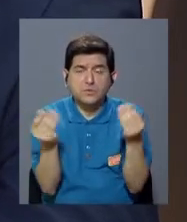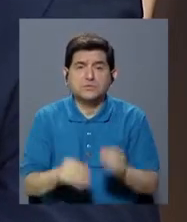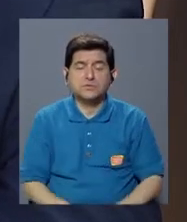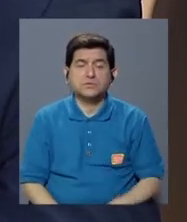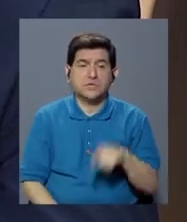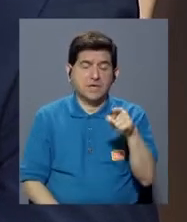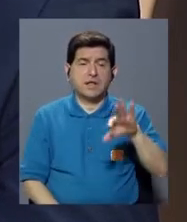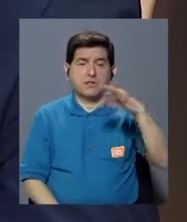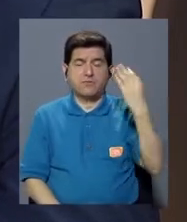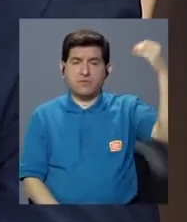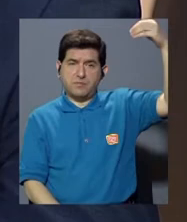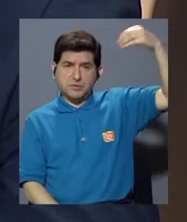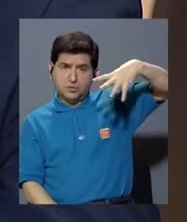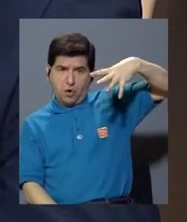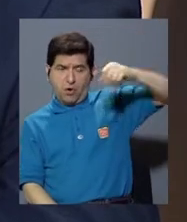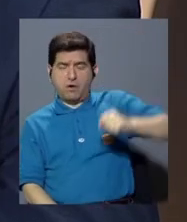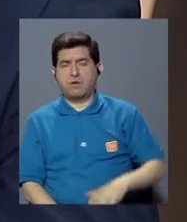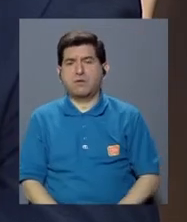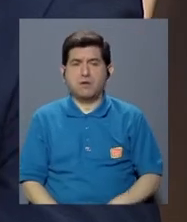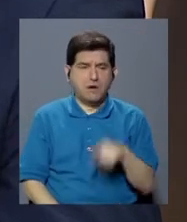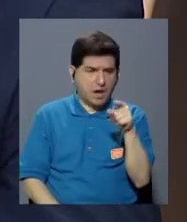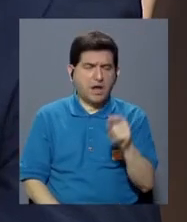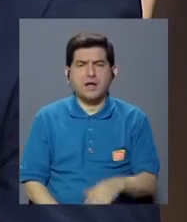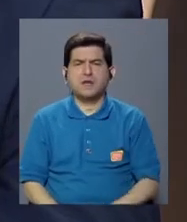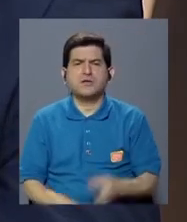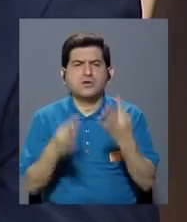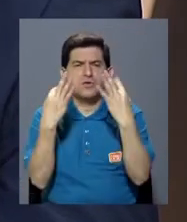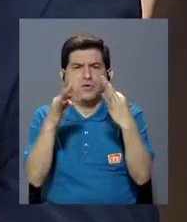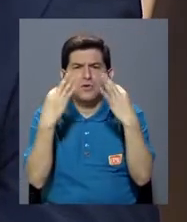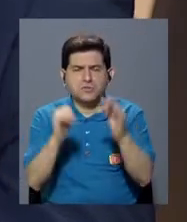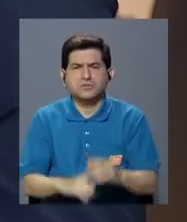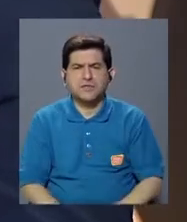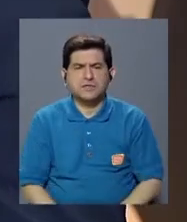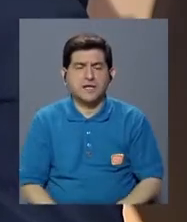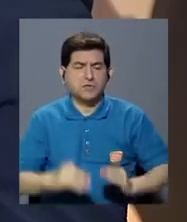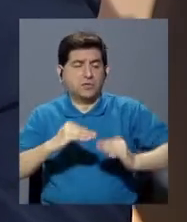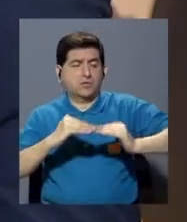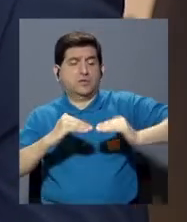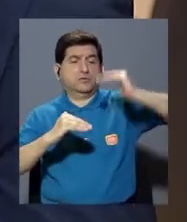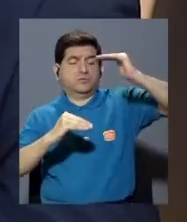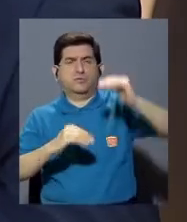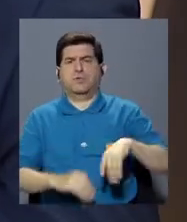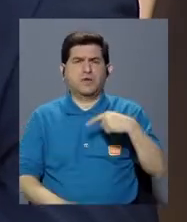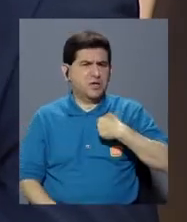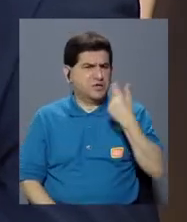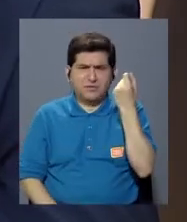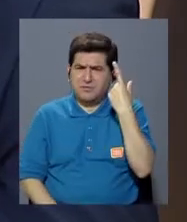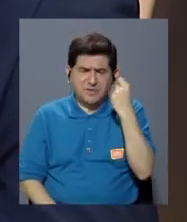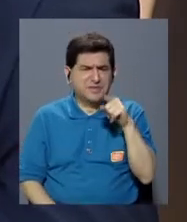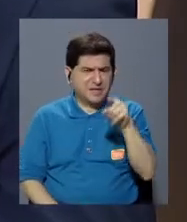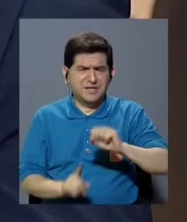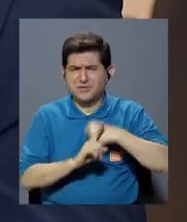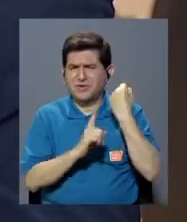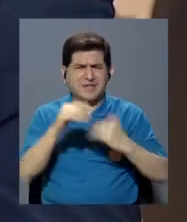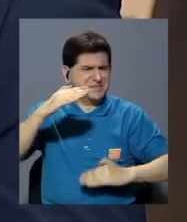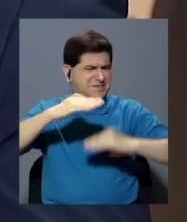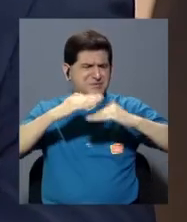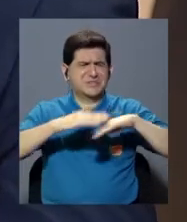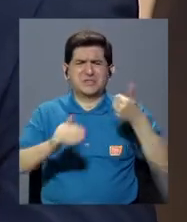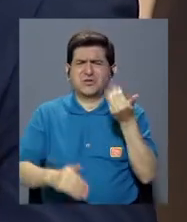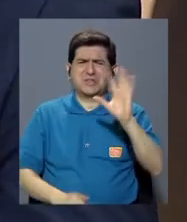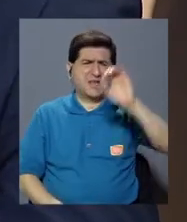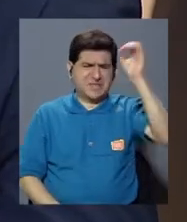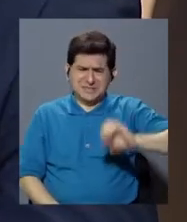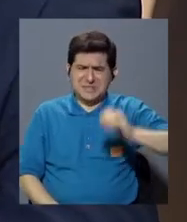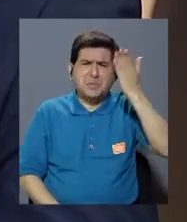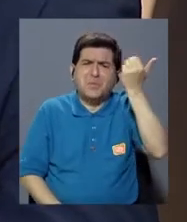producida solarmente, haciendo ese levantamiento de la ley, que para mí también es inexplicable, ¿verdad? ¿De dónde sale